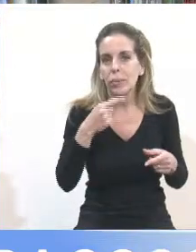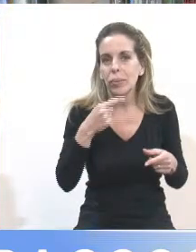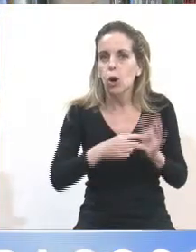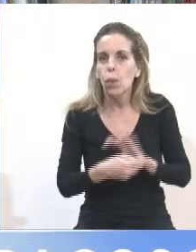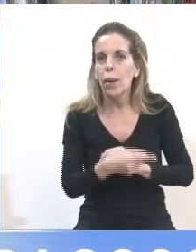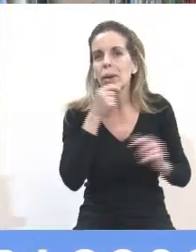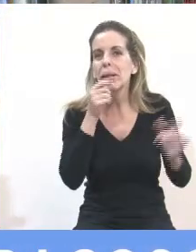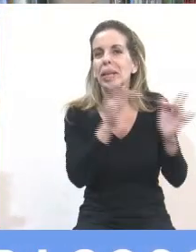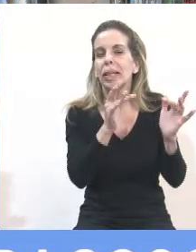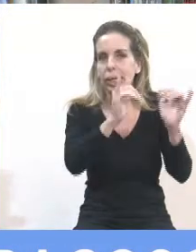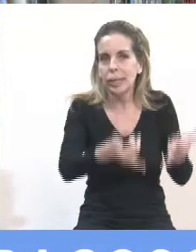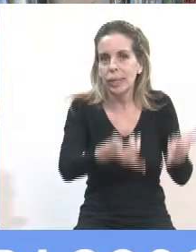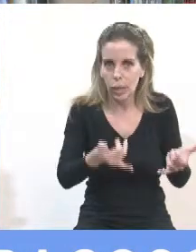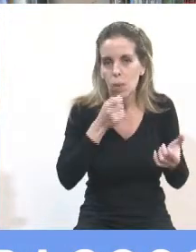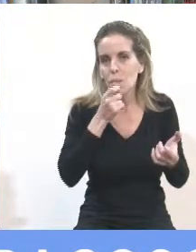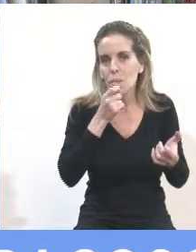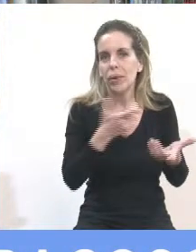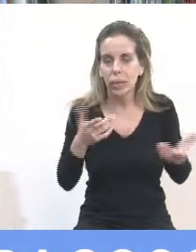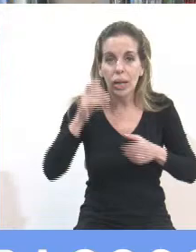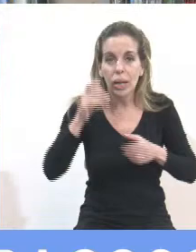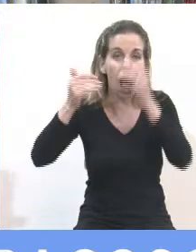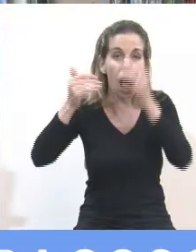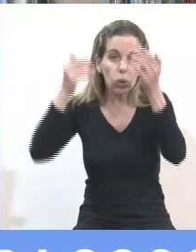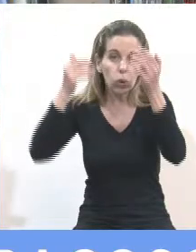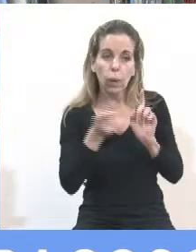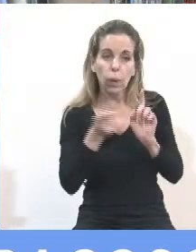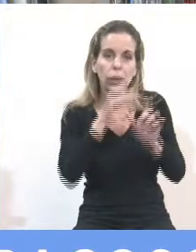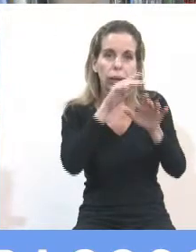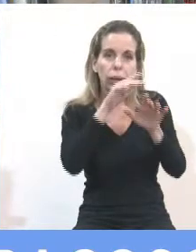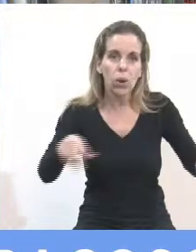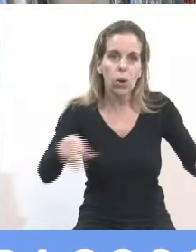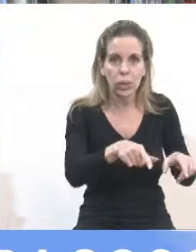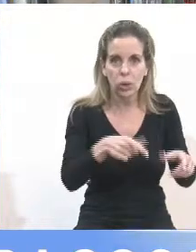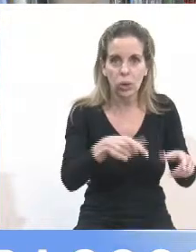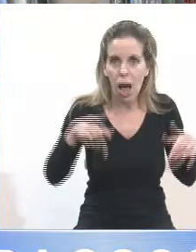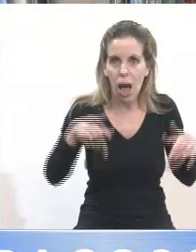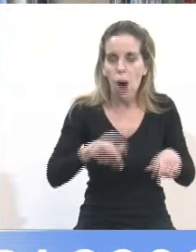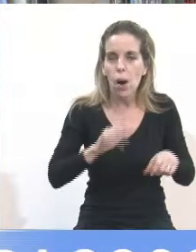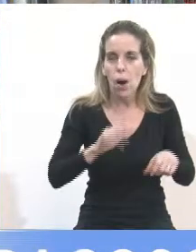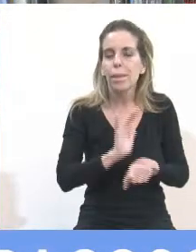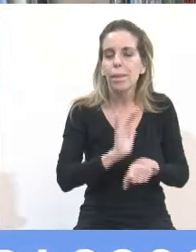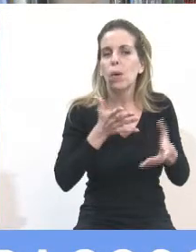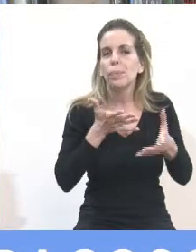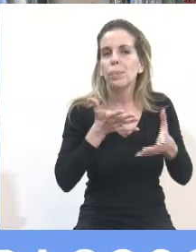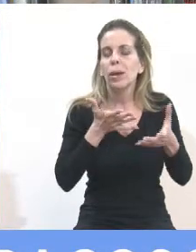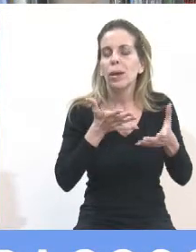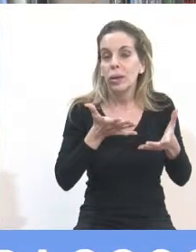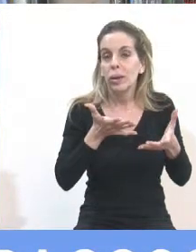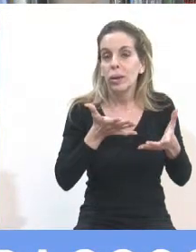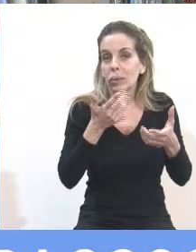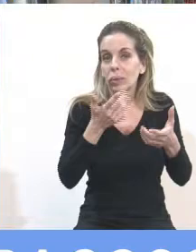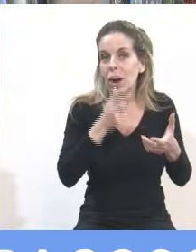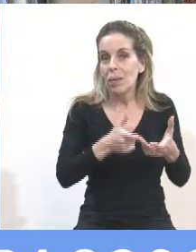virtualidad. Pero la verdad es que han encontrado en Internet y en las redes sociales un instrumento capaz de